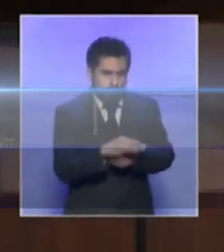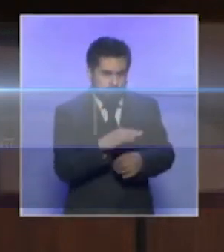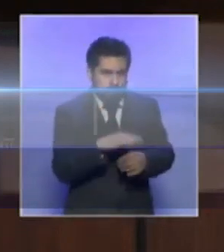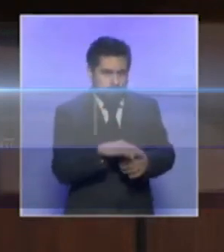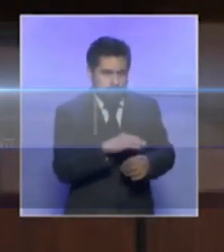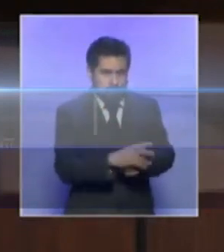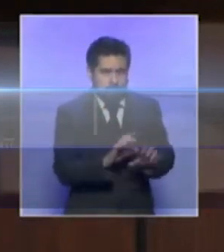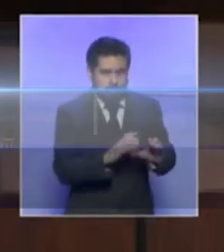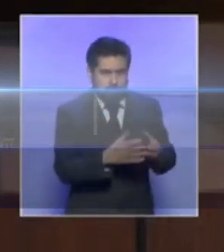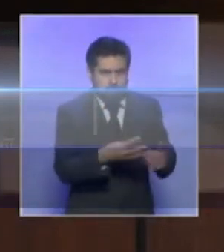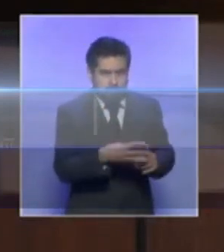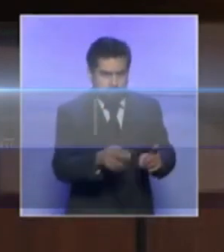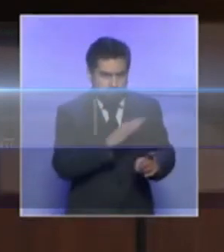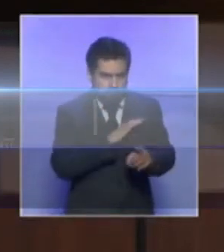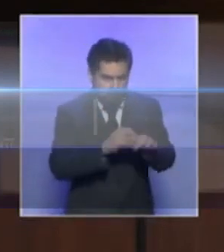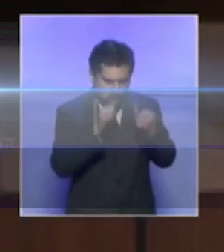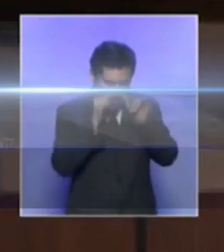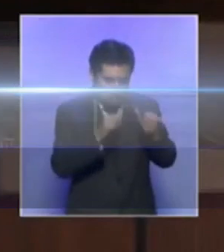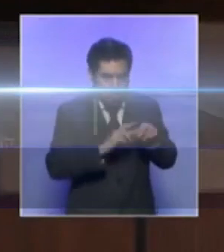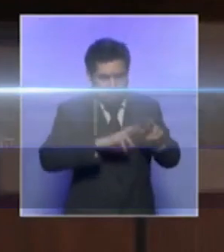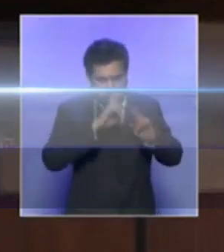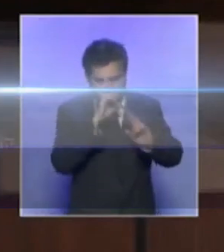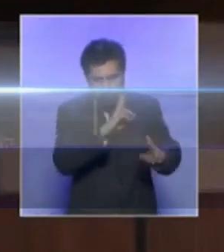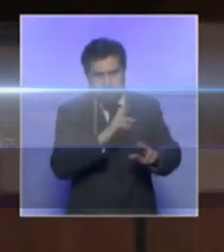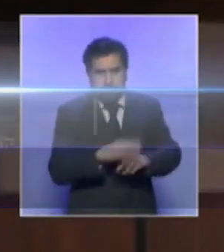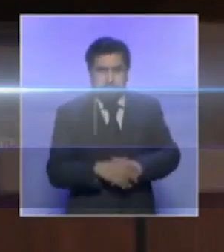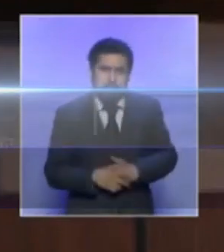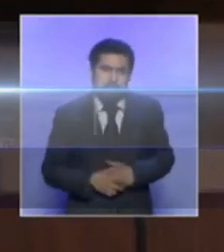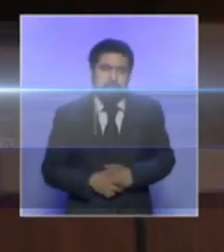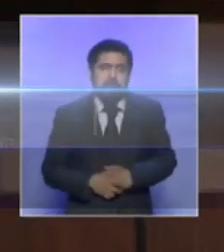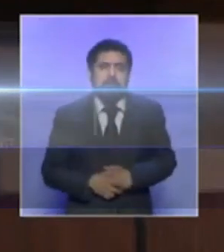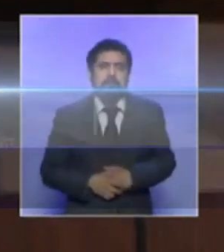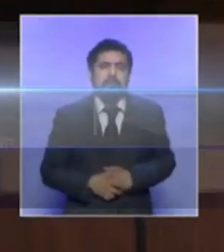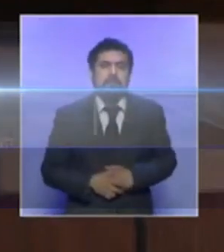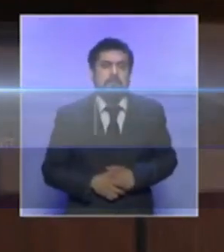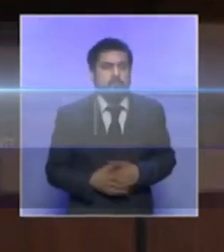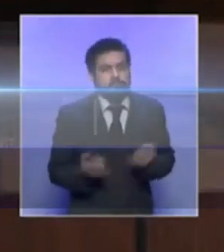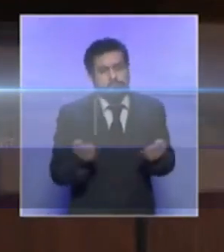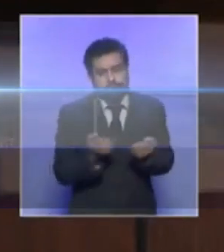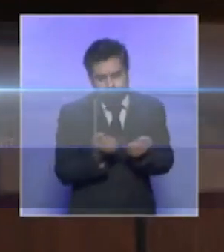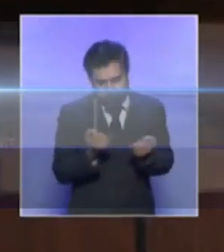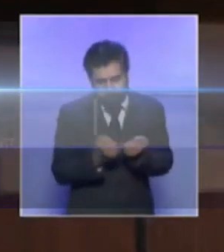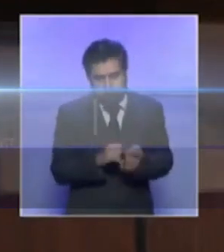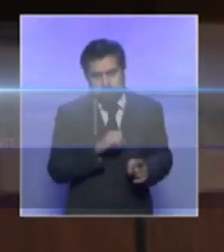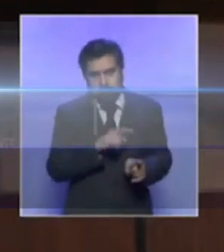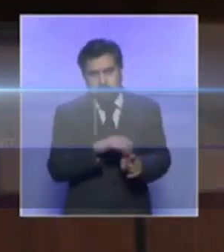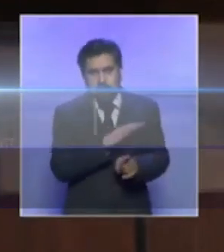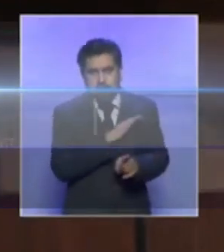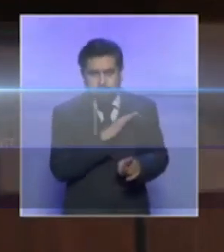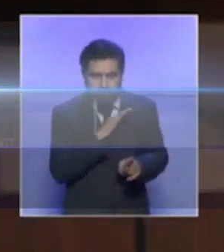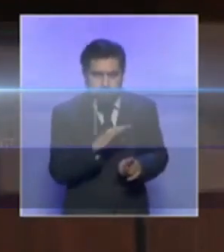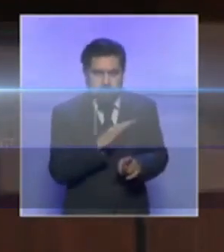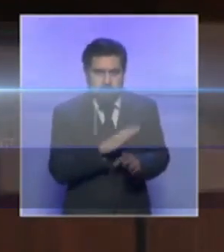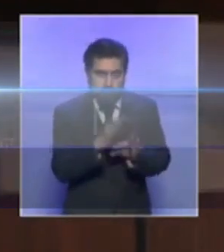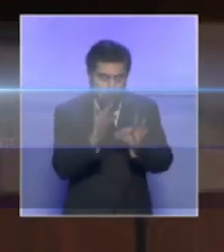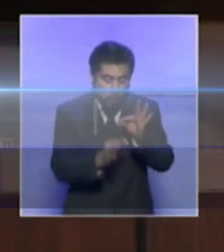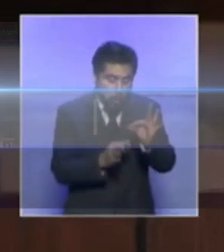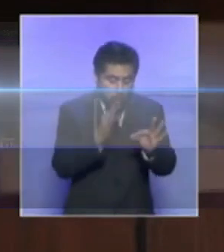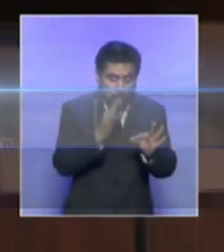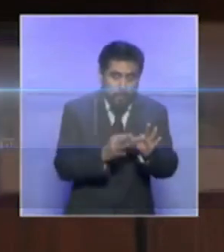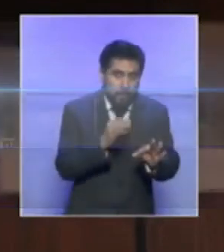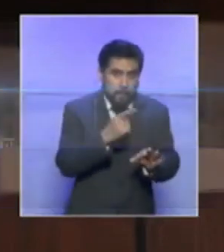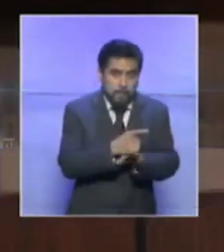personas pertenecientes a la población de la diversidad sexual y, asimismo, si el cumplimiento a lo